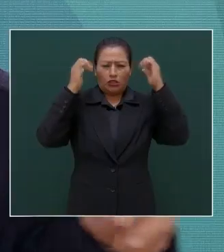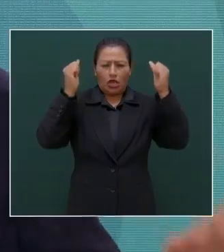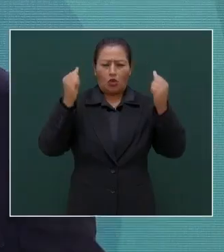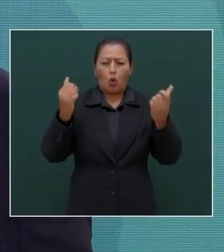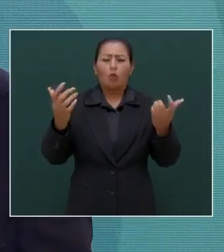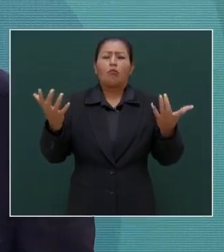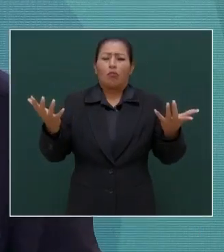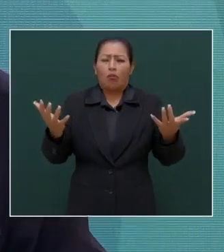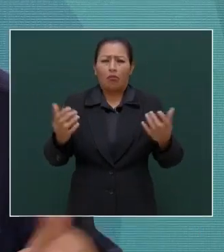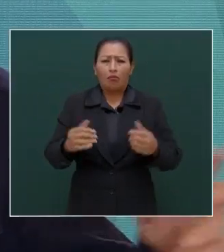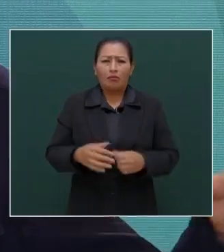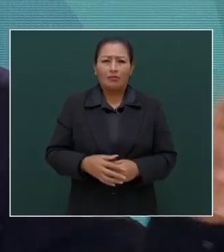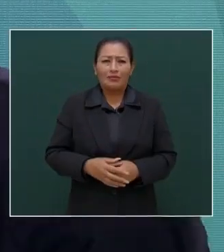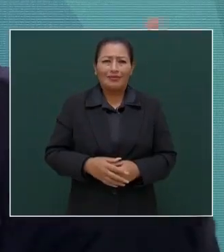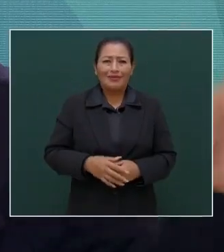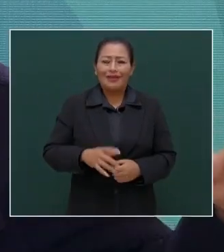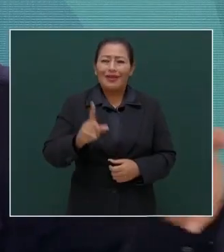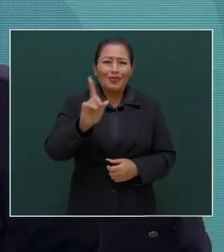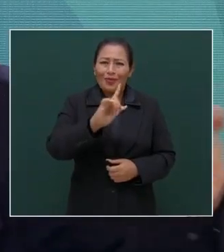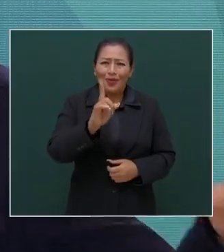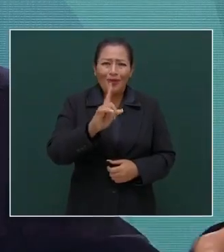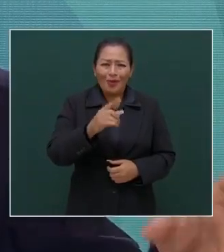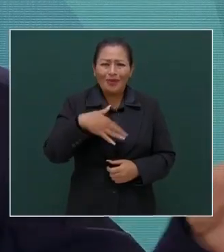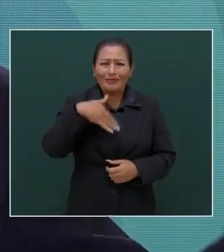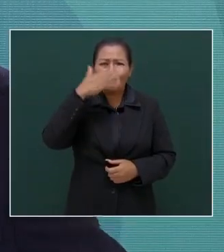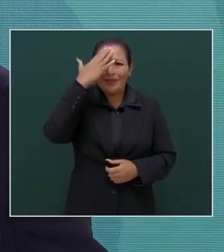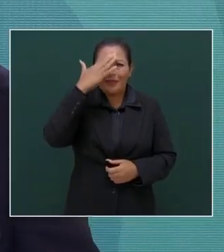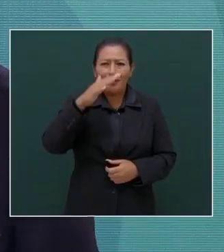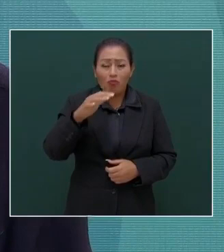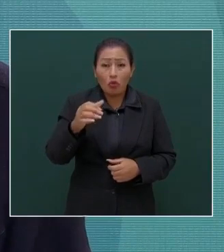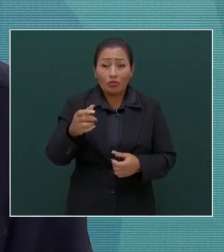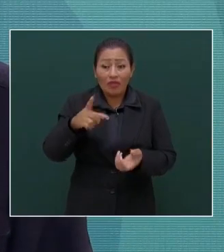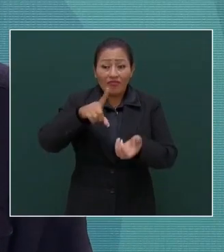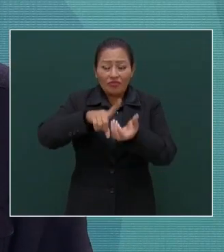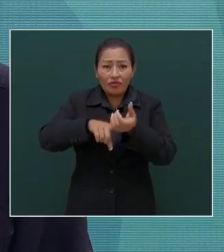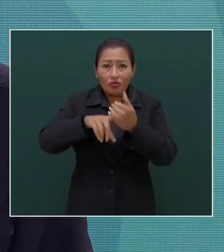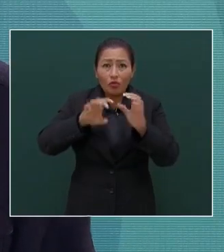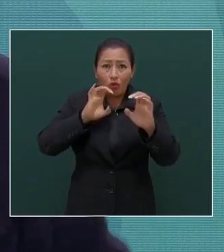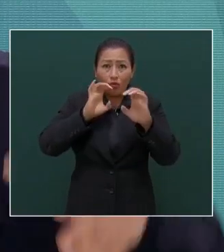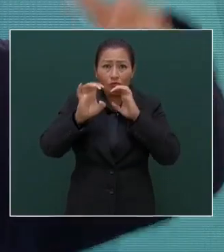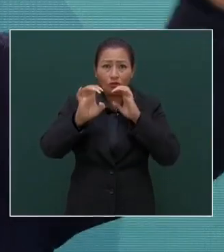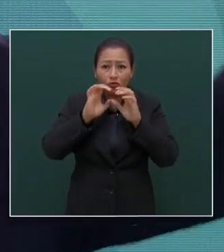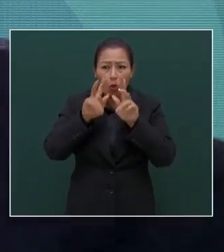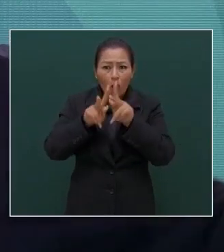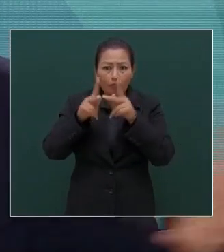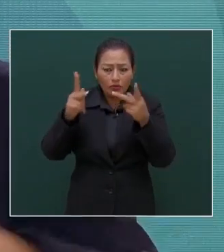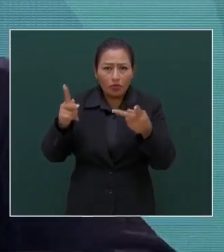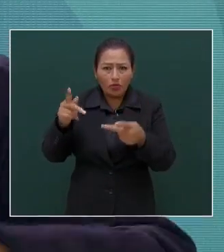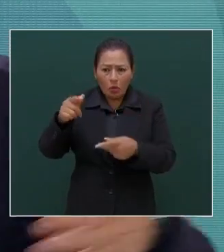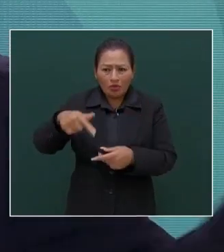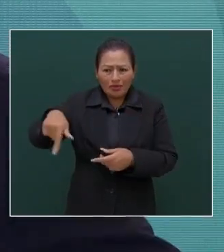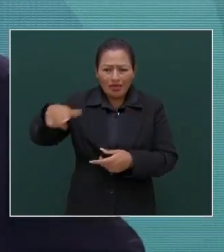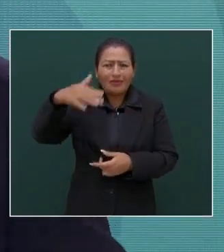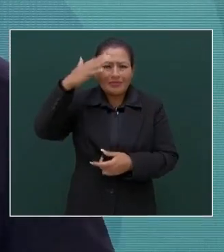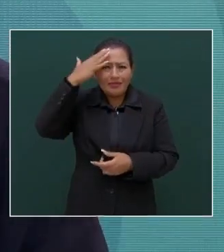No, en el caso de los medios de comunicación, ya se sabe, ¿no? Pues